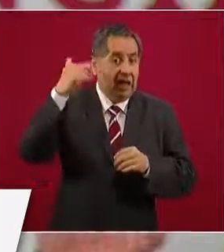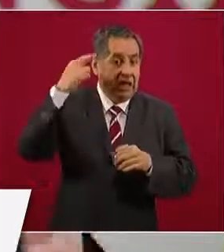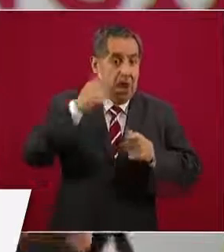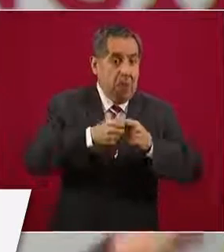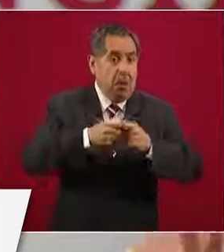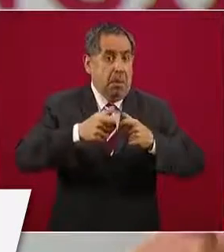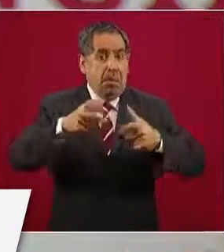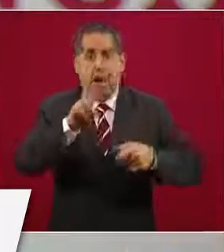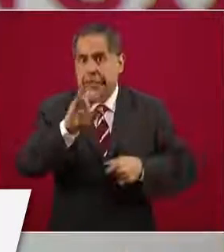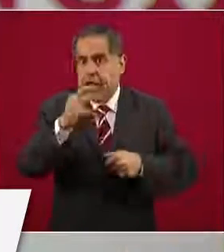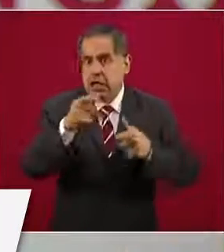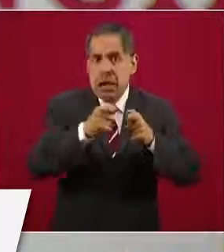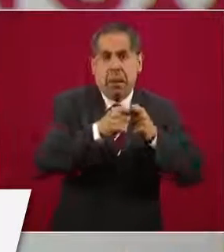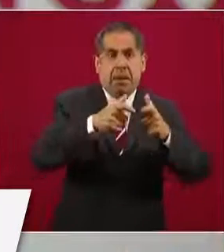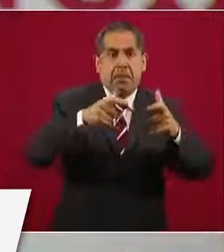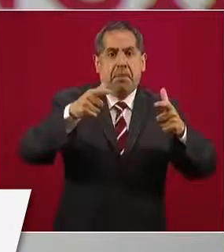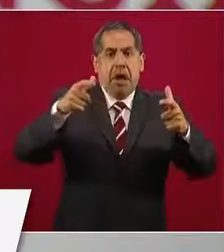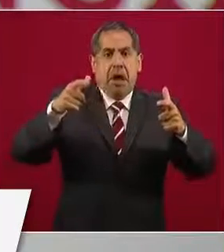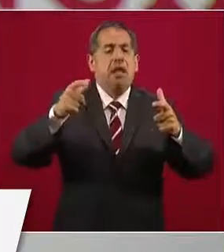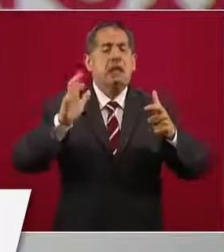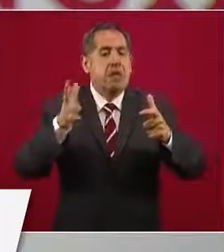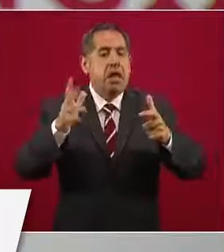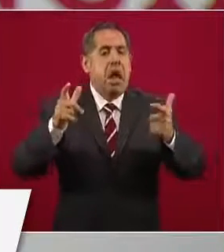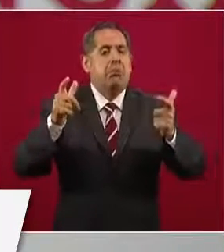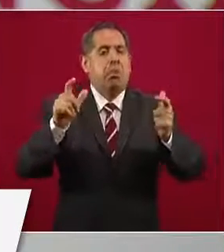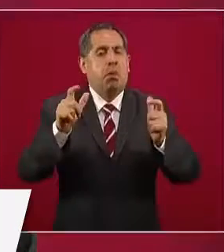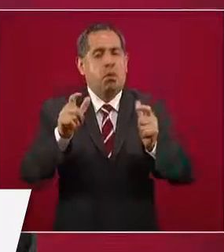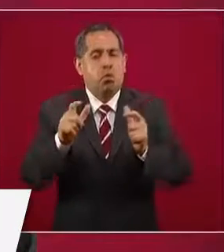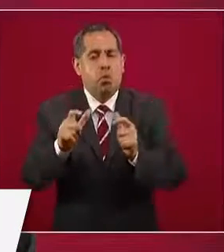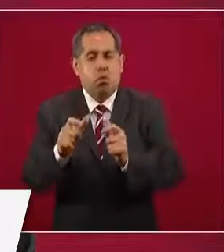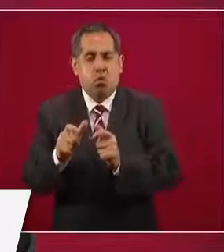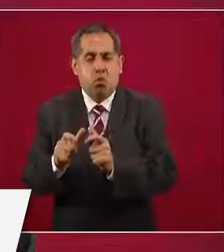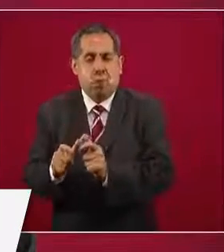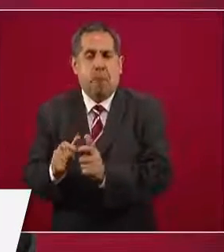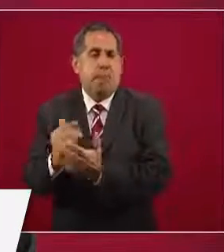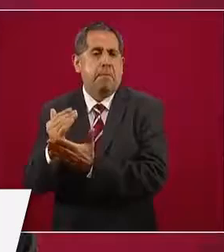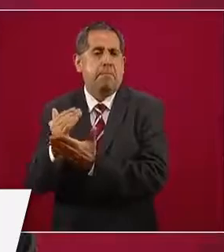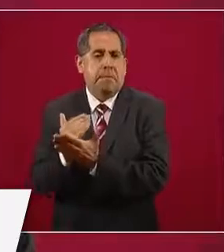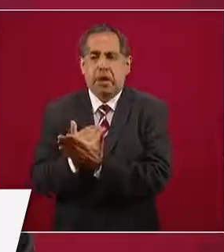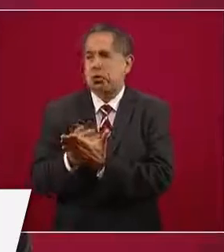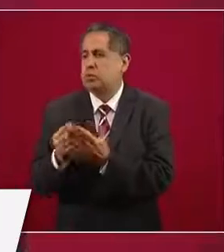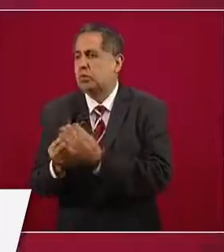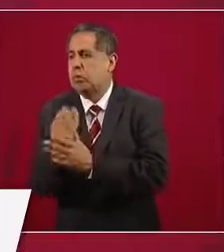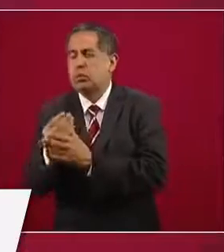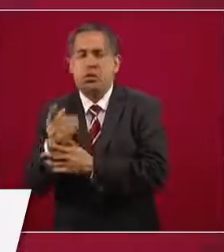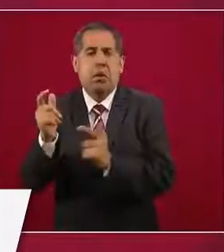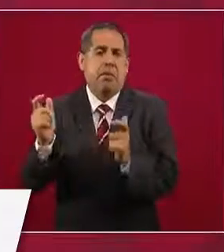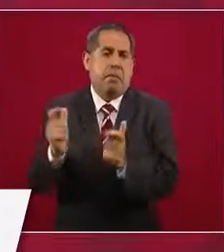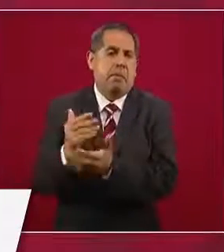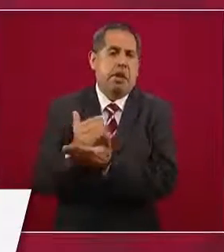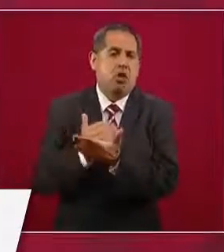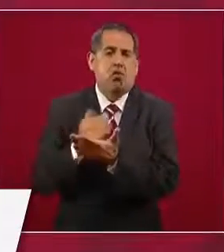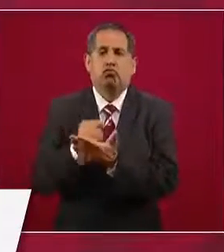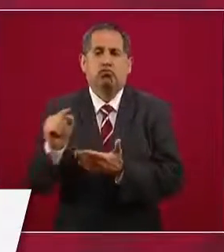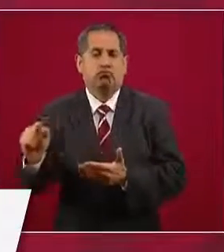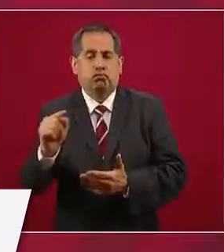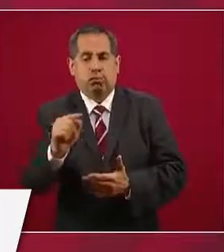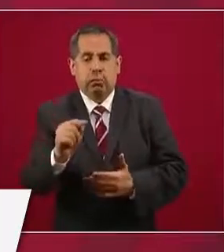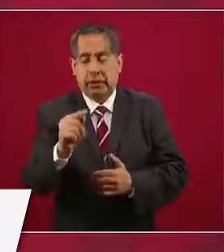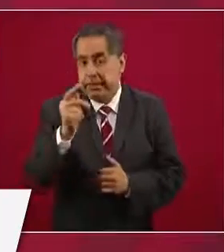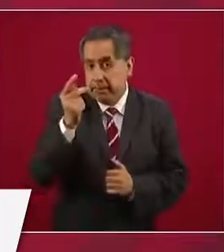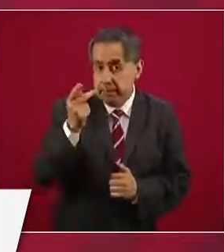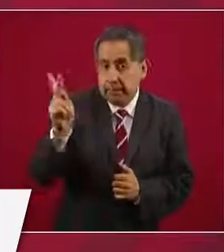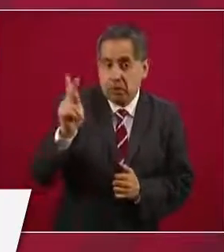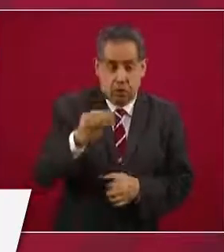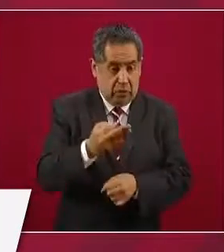y se empezó a lograr una reducción en la ocurrencia de nuevos casos pero